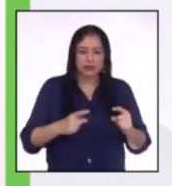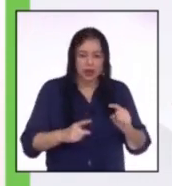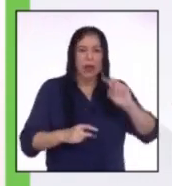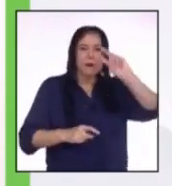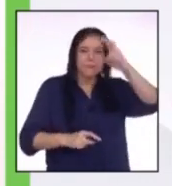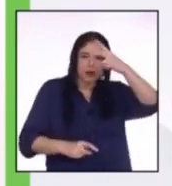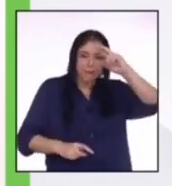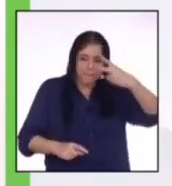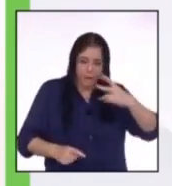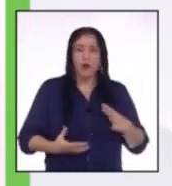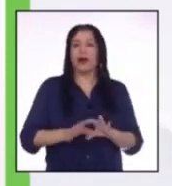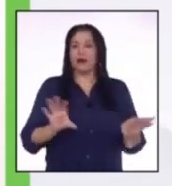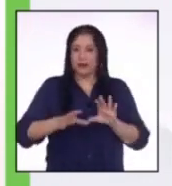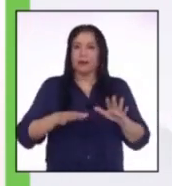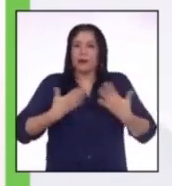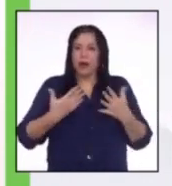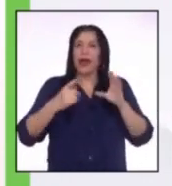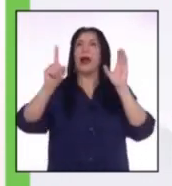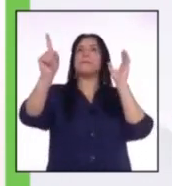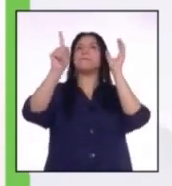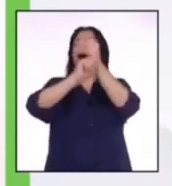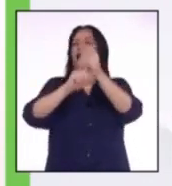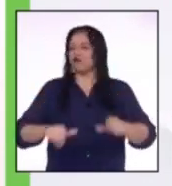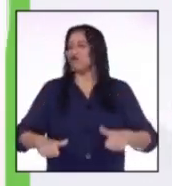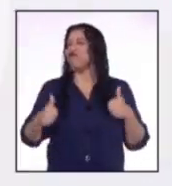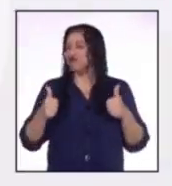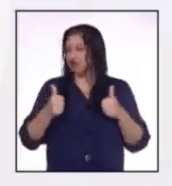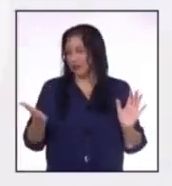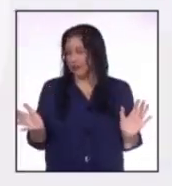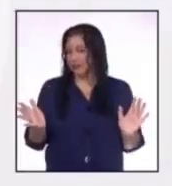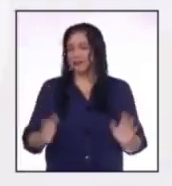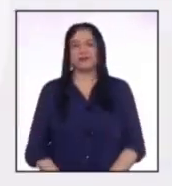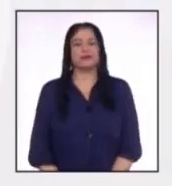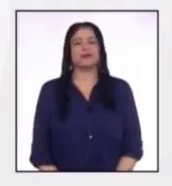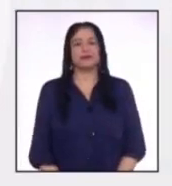que tenemos que seguir para lograr hacerlo bien